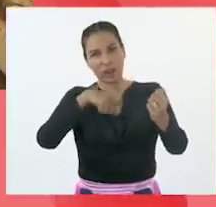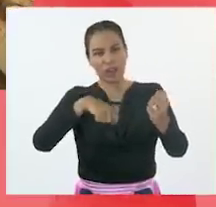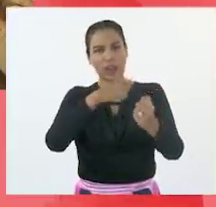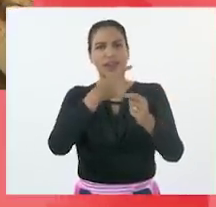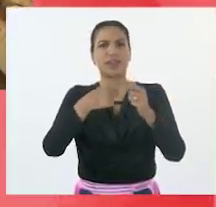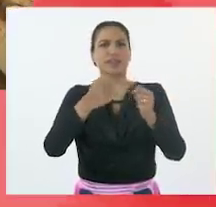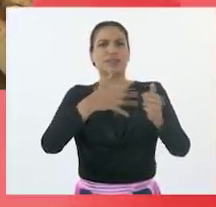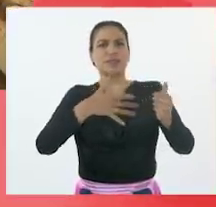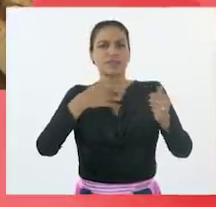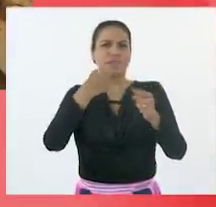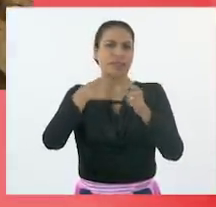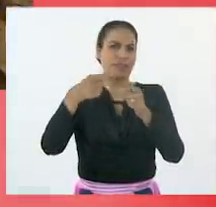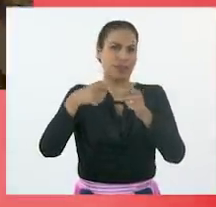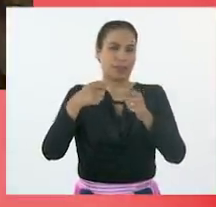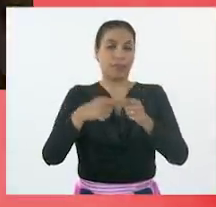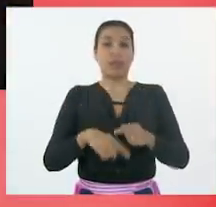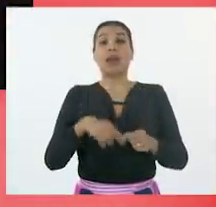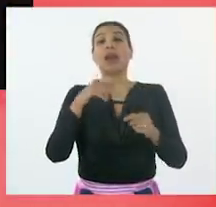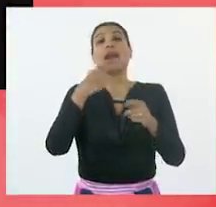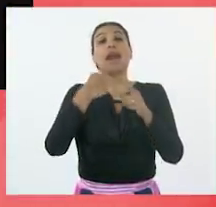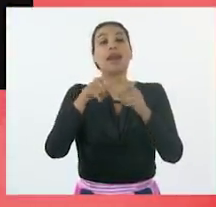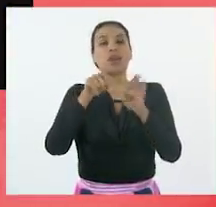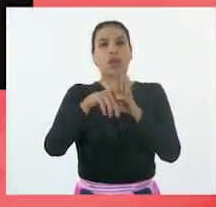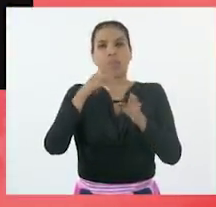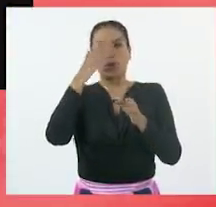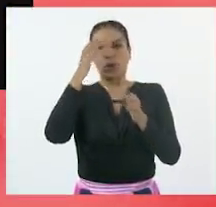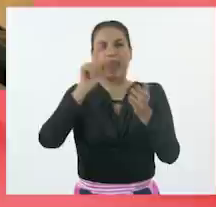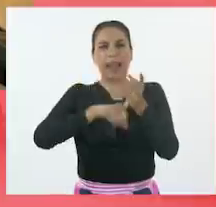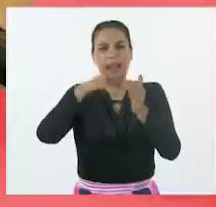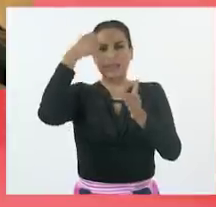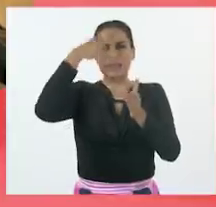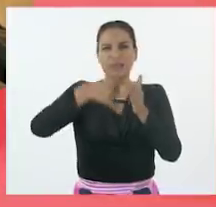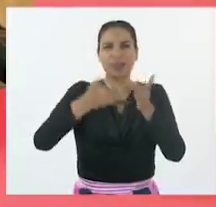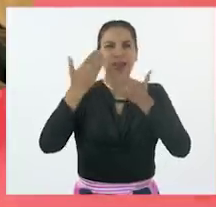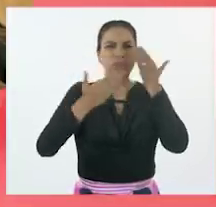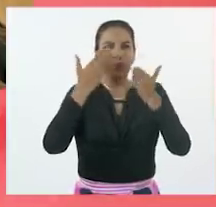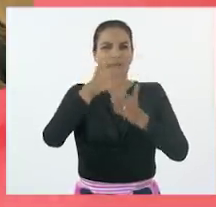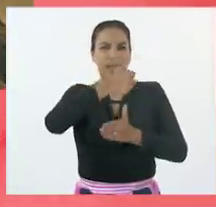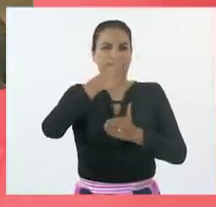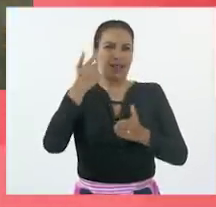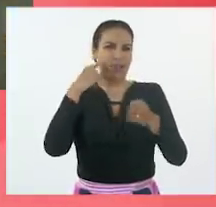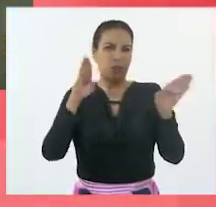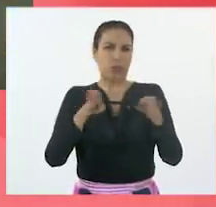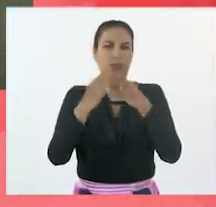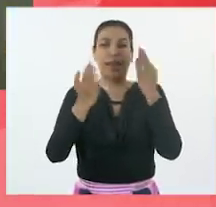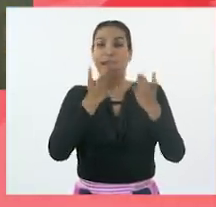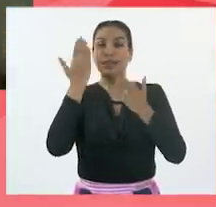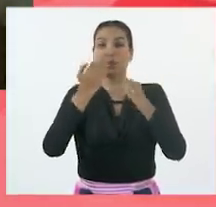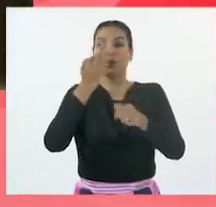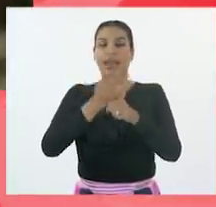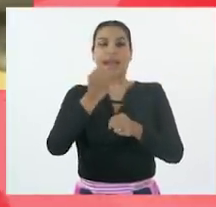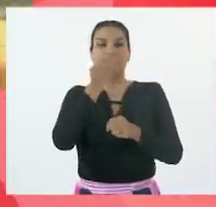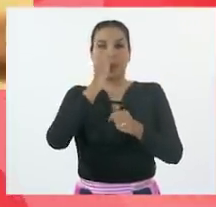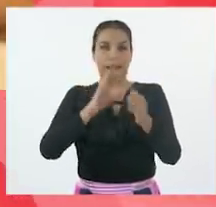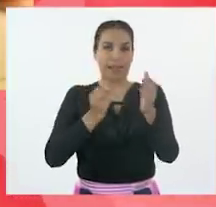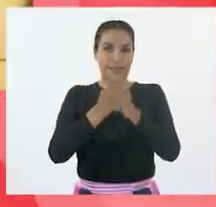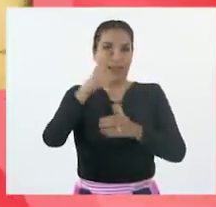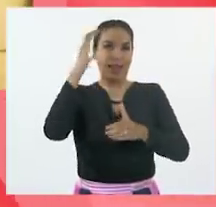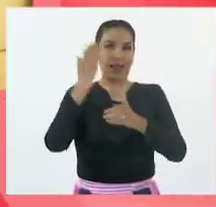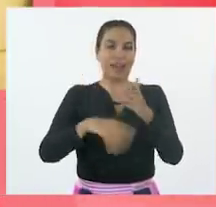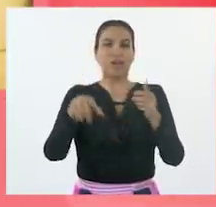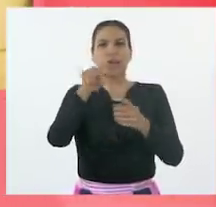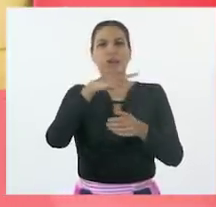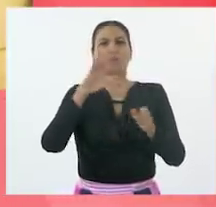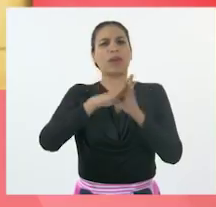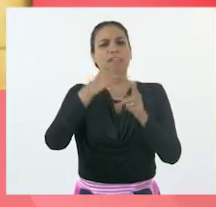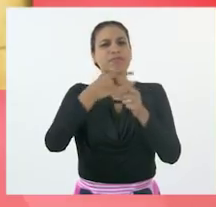y violonchelos. Aunado a los conocimientos musicales de cada estudiante, la escuela logra que los egresados tengan una